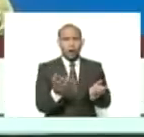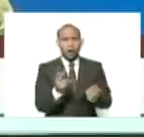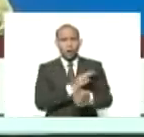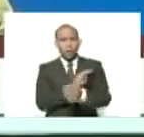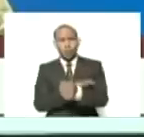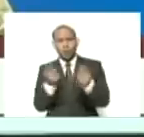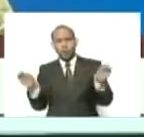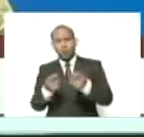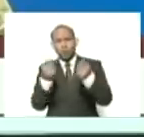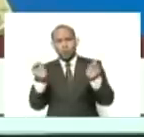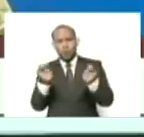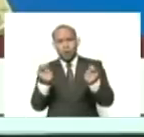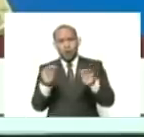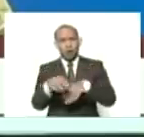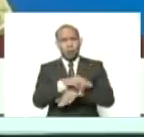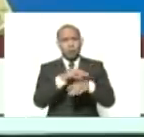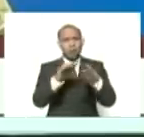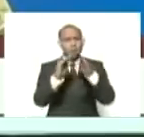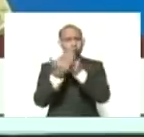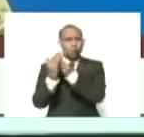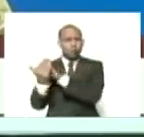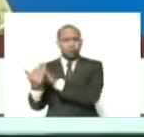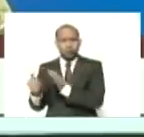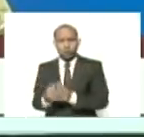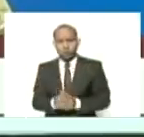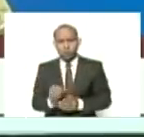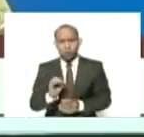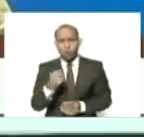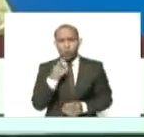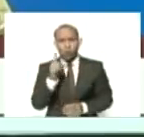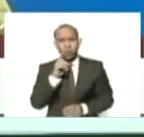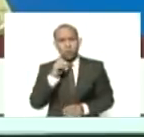el Ministerio de Comunas. ¿O miento?